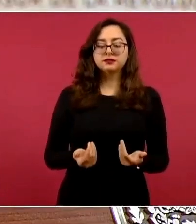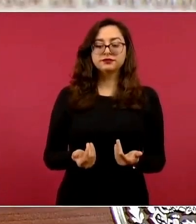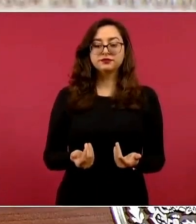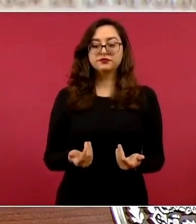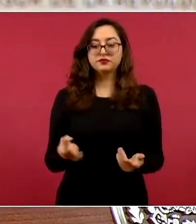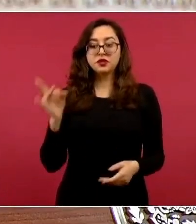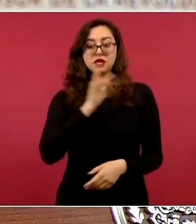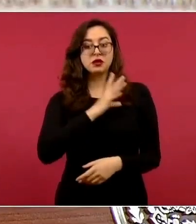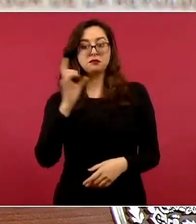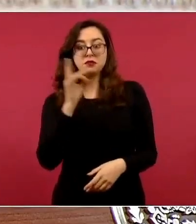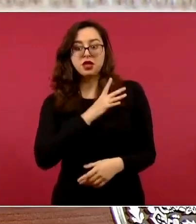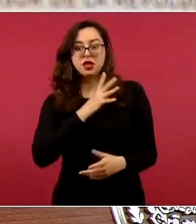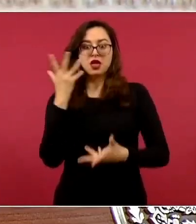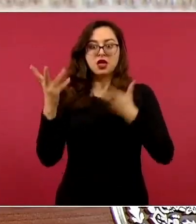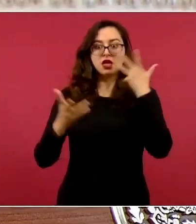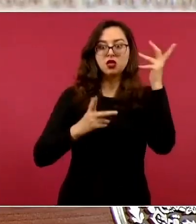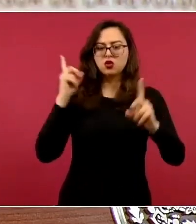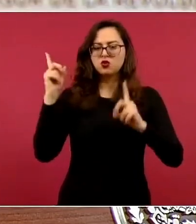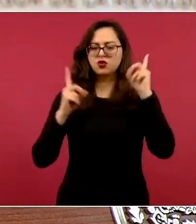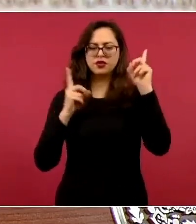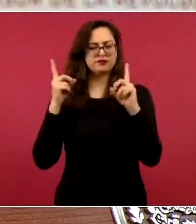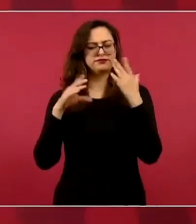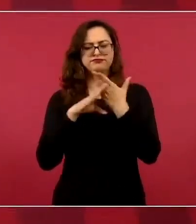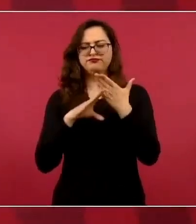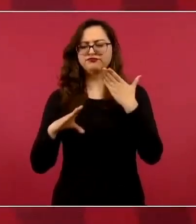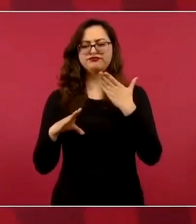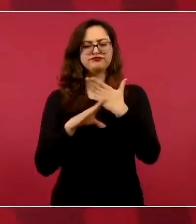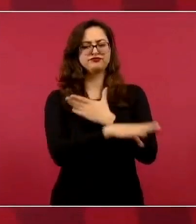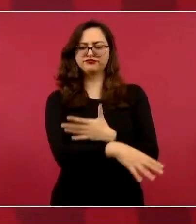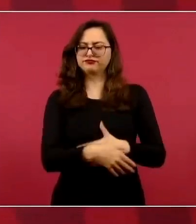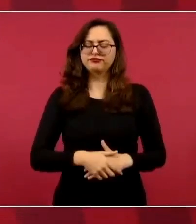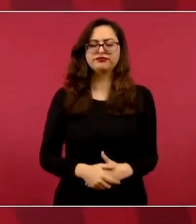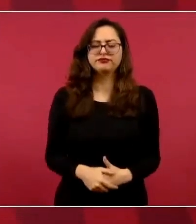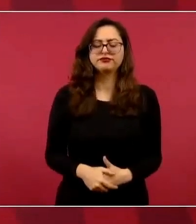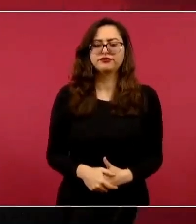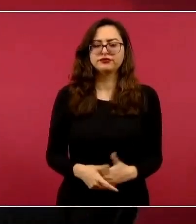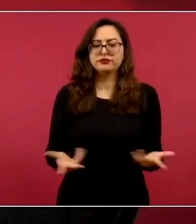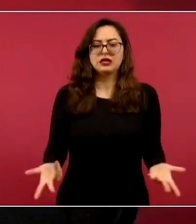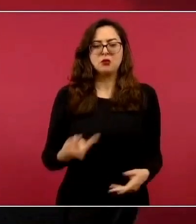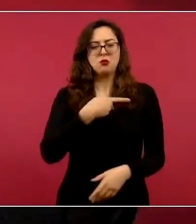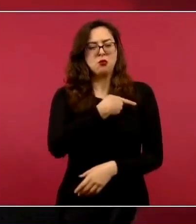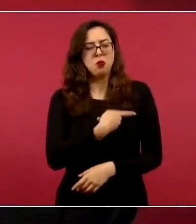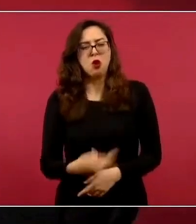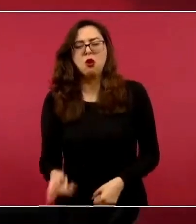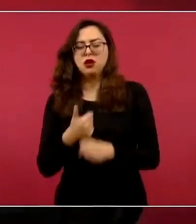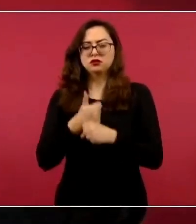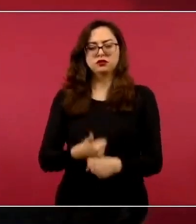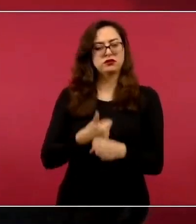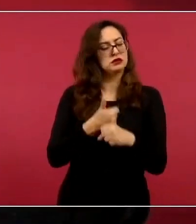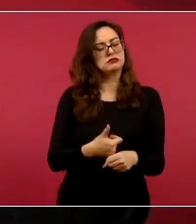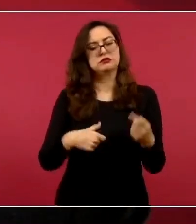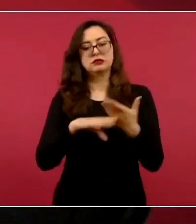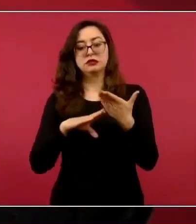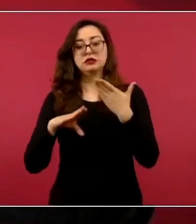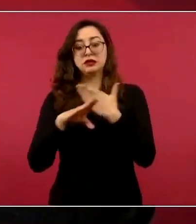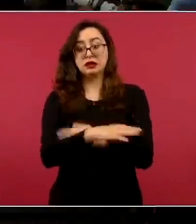de temores y la libertad de vivir libres de miseria. Eso es